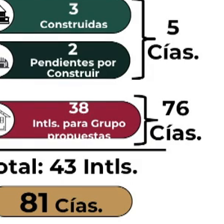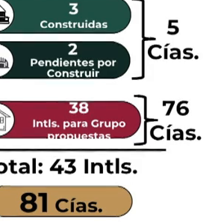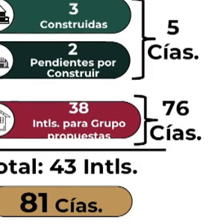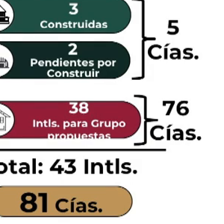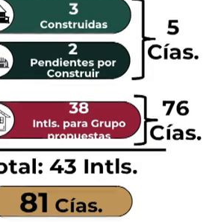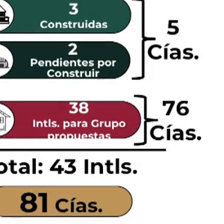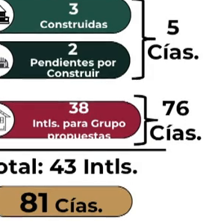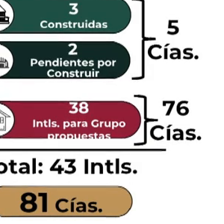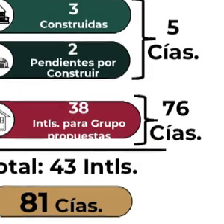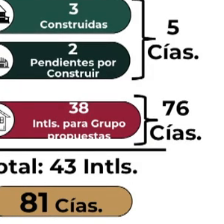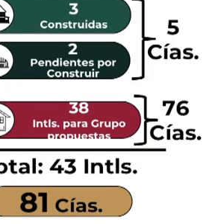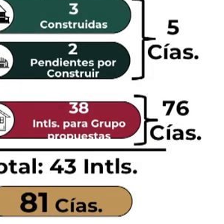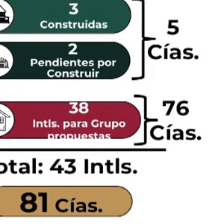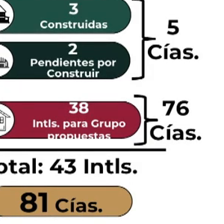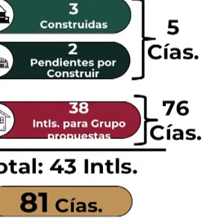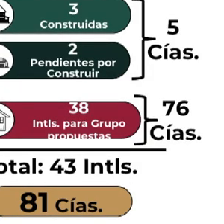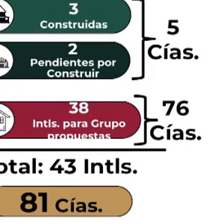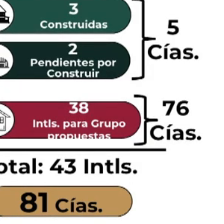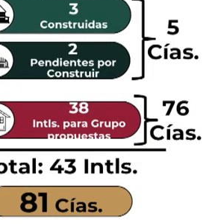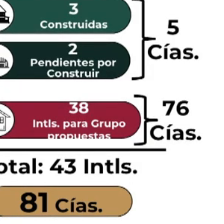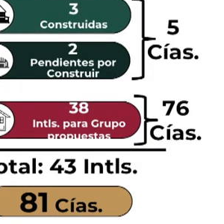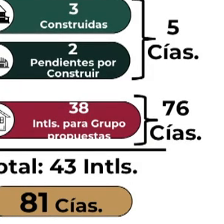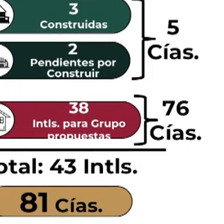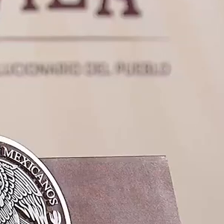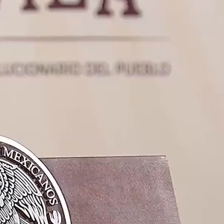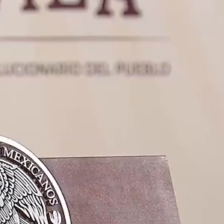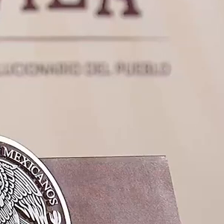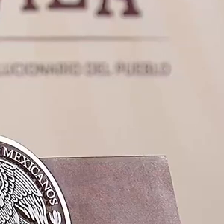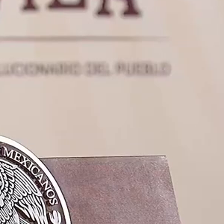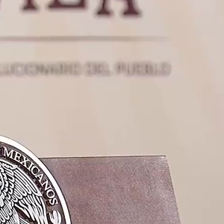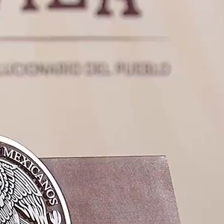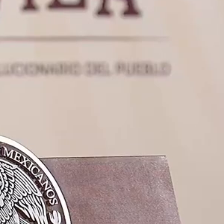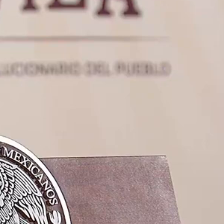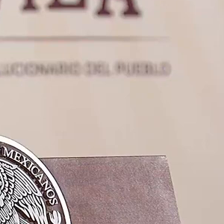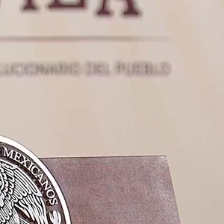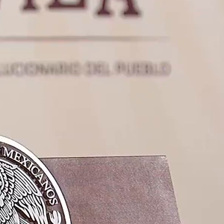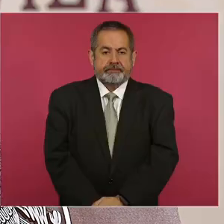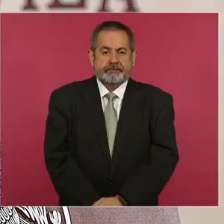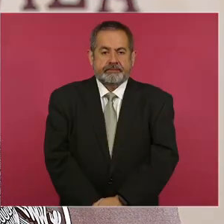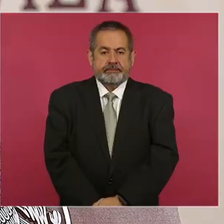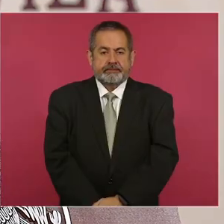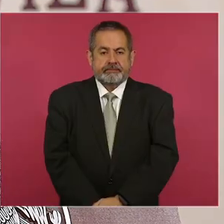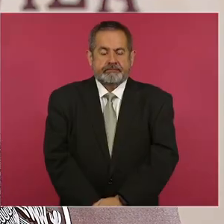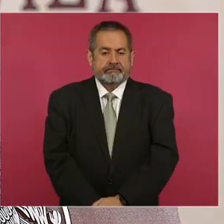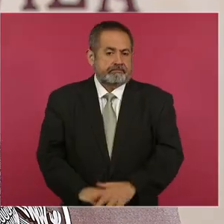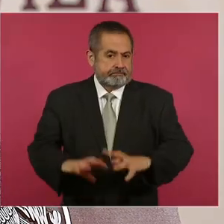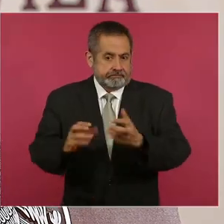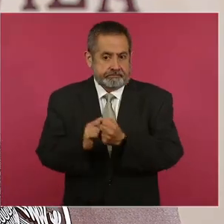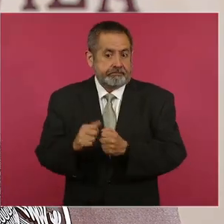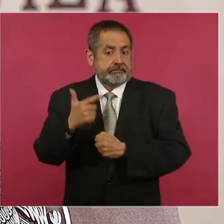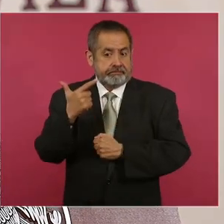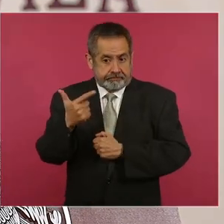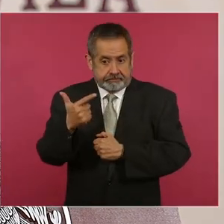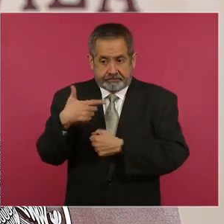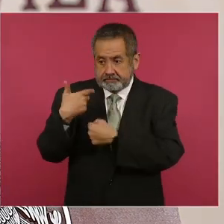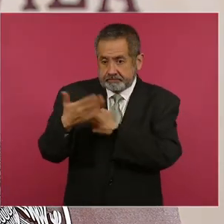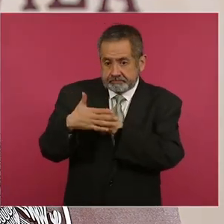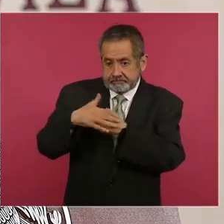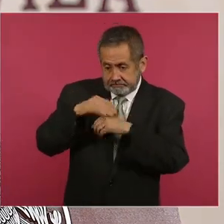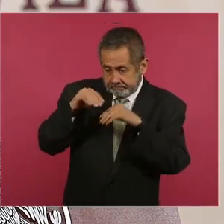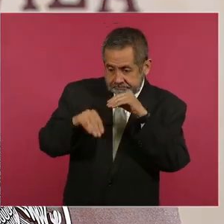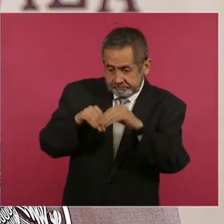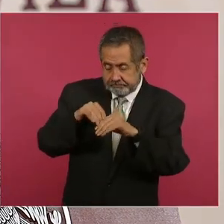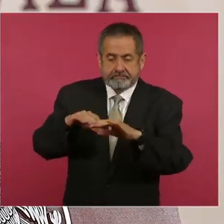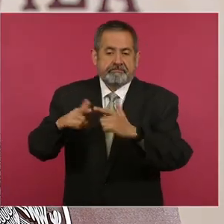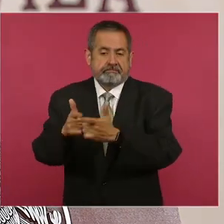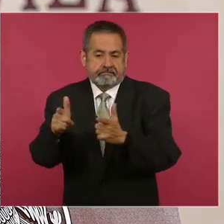elementos. Tiene 21 compañías de la Guardia ya construidas, 7 están en proceso de